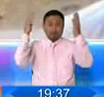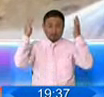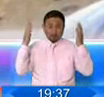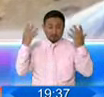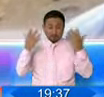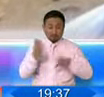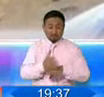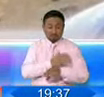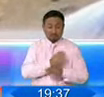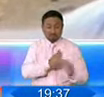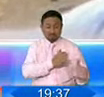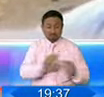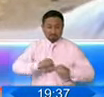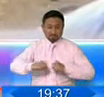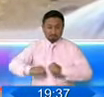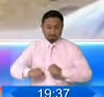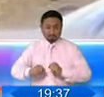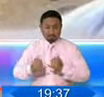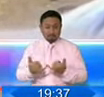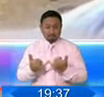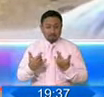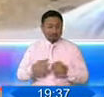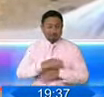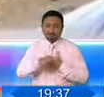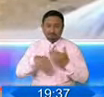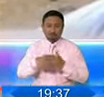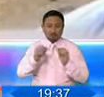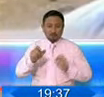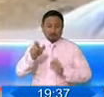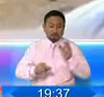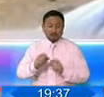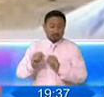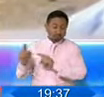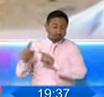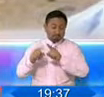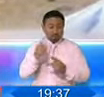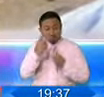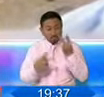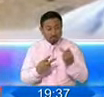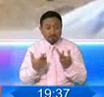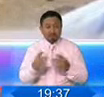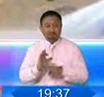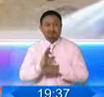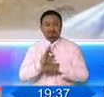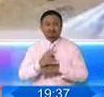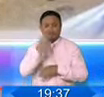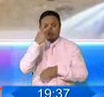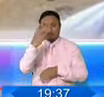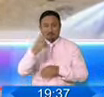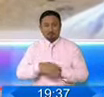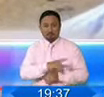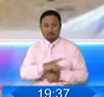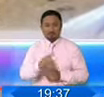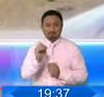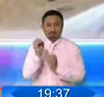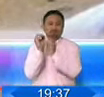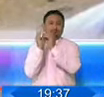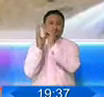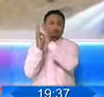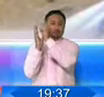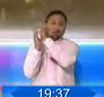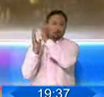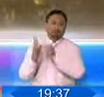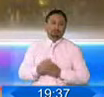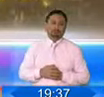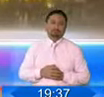se ha venido trabajando de tal manera que podemos tener todo listo para que se den cita acá y ser testigos directos, ¿no es cierto?, de este